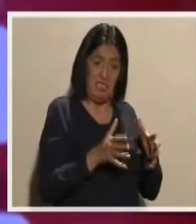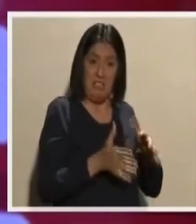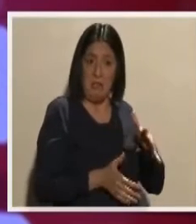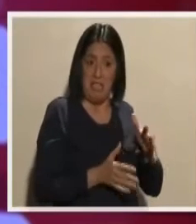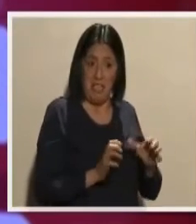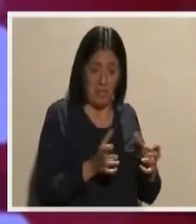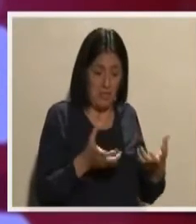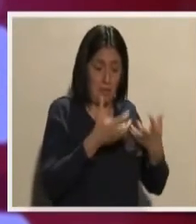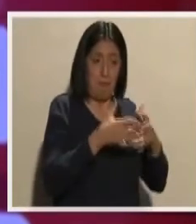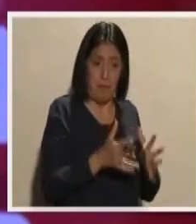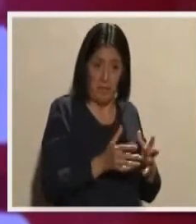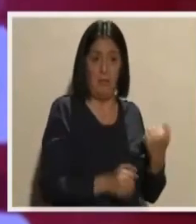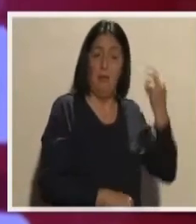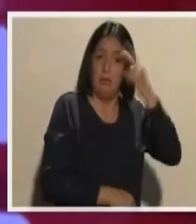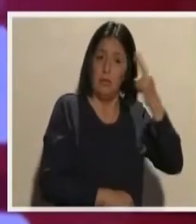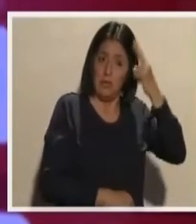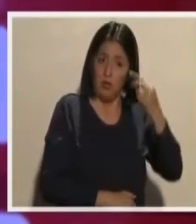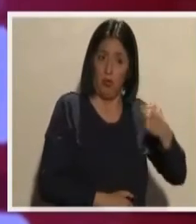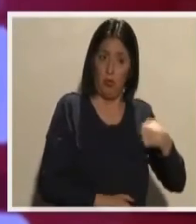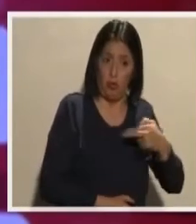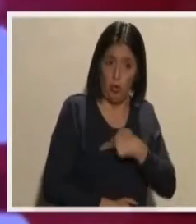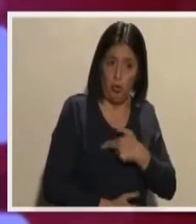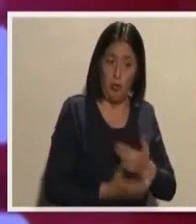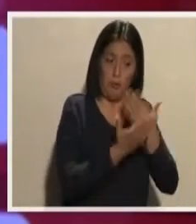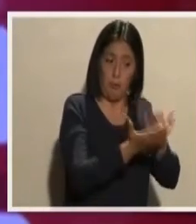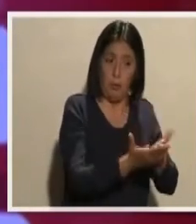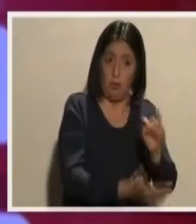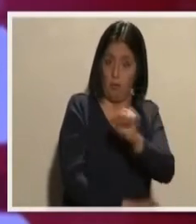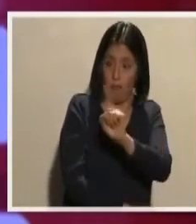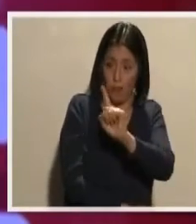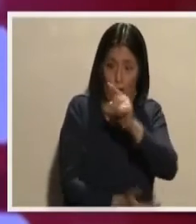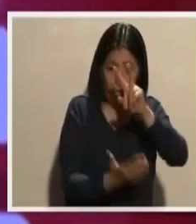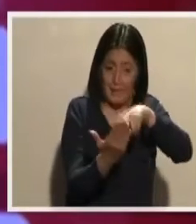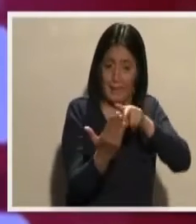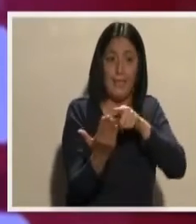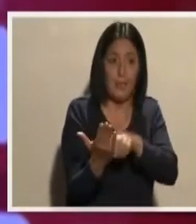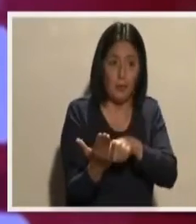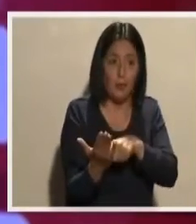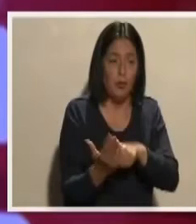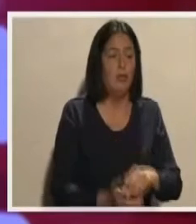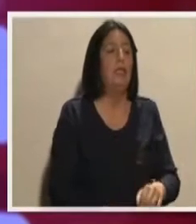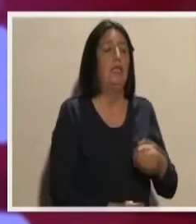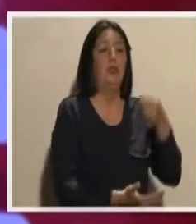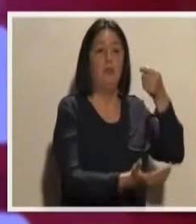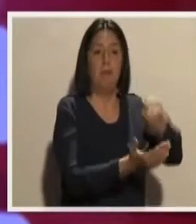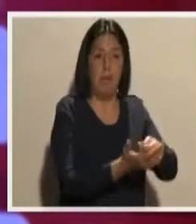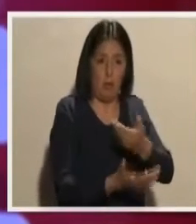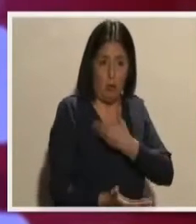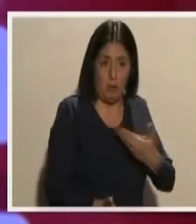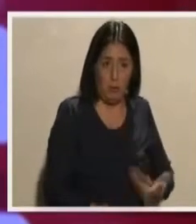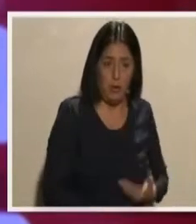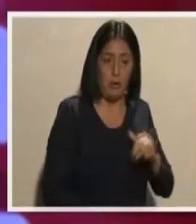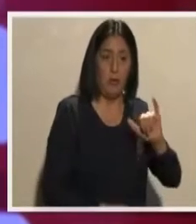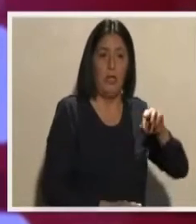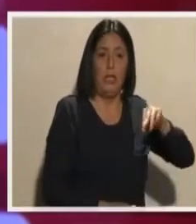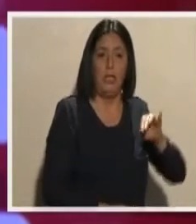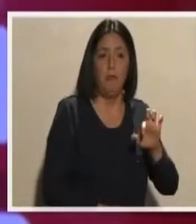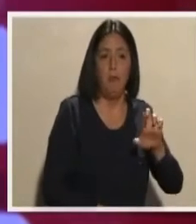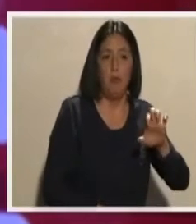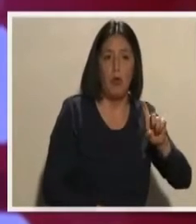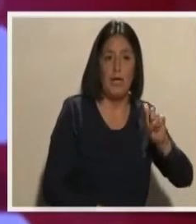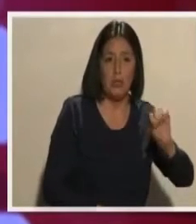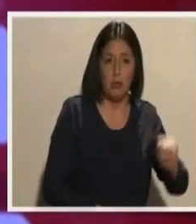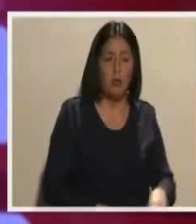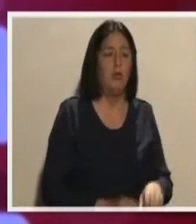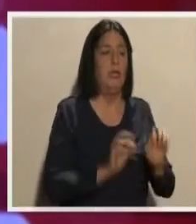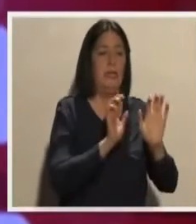Por eso nosotros hemos propuesto algo que usted no ha leído, que es un impuesto a la renta de esas empresas de 10% en